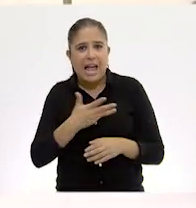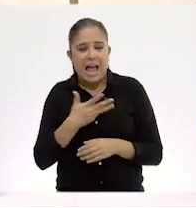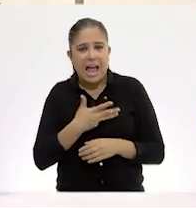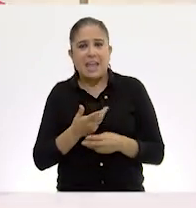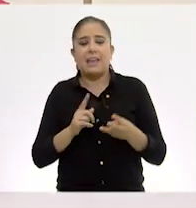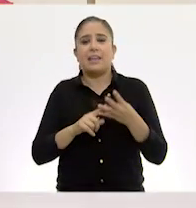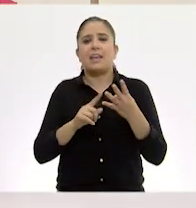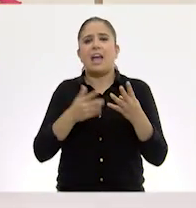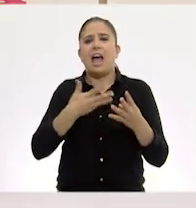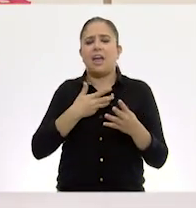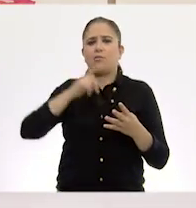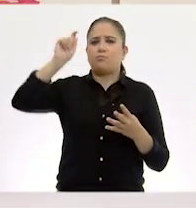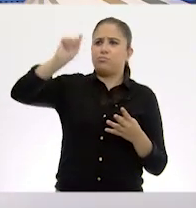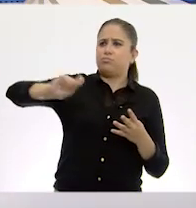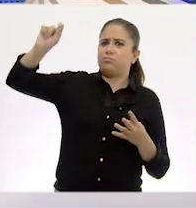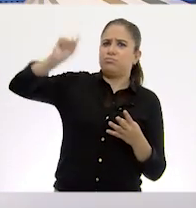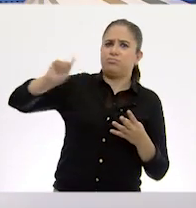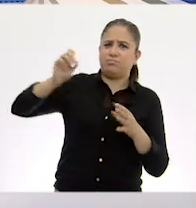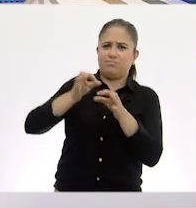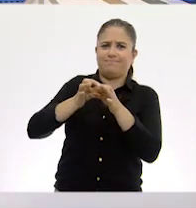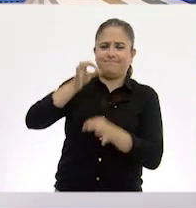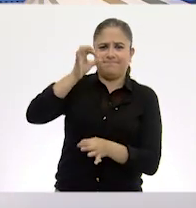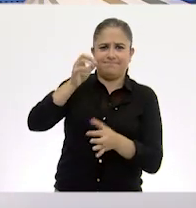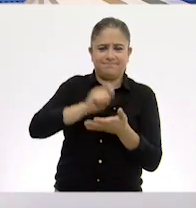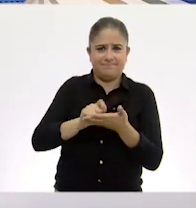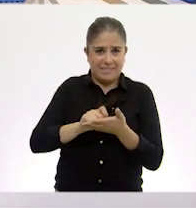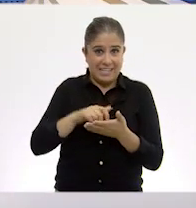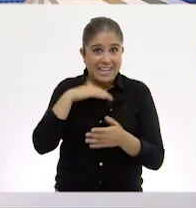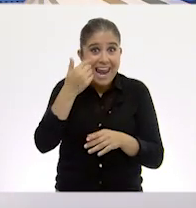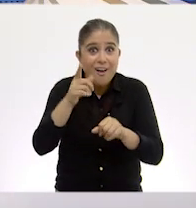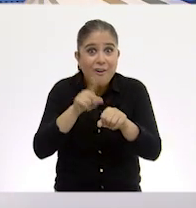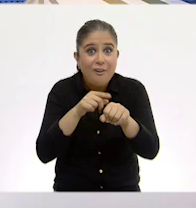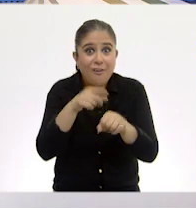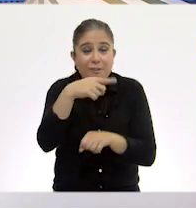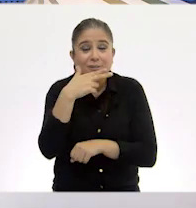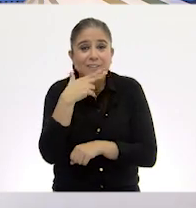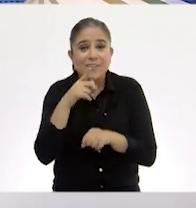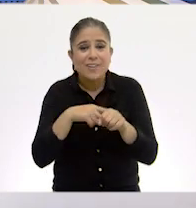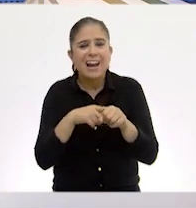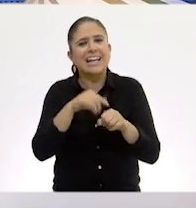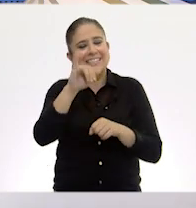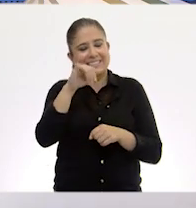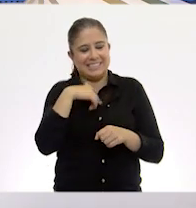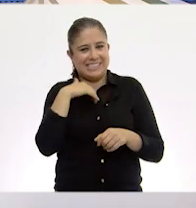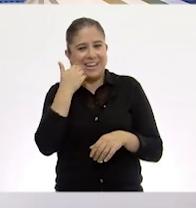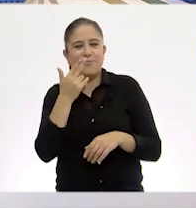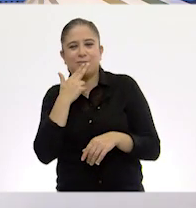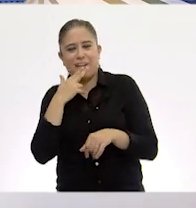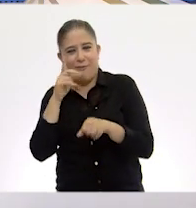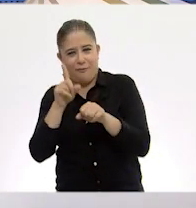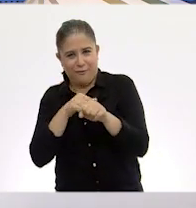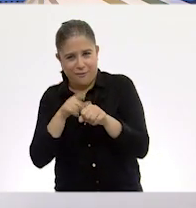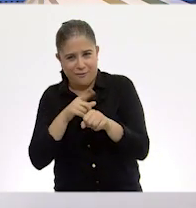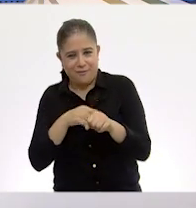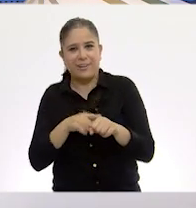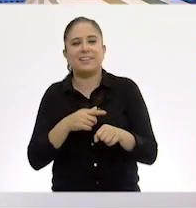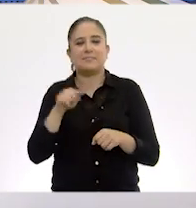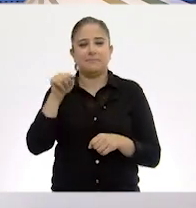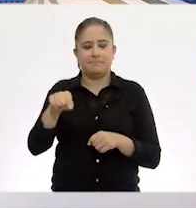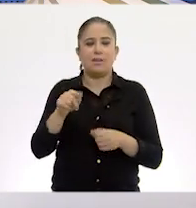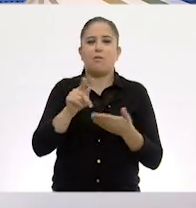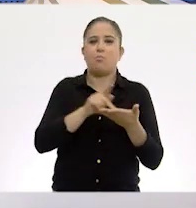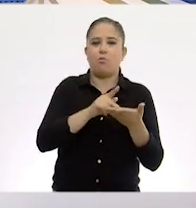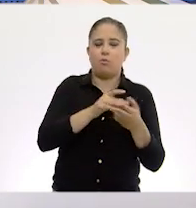También marcadores. ¿Qué les gustaría? ¿Me ayudan allí en casa? ¿Colores les parece bien? Puedo ocupar dos colores. A ver.